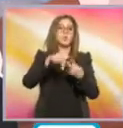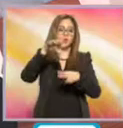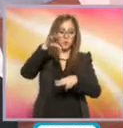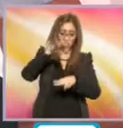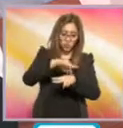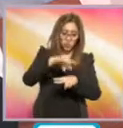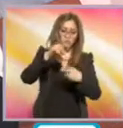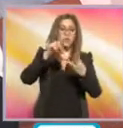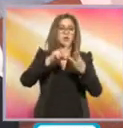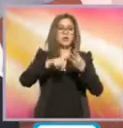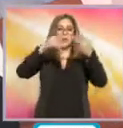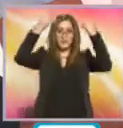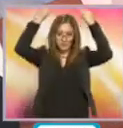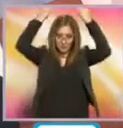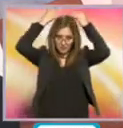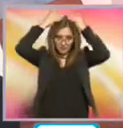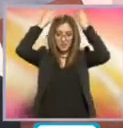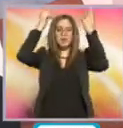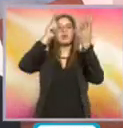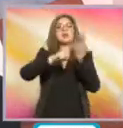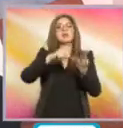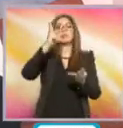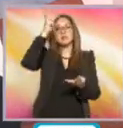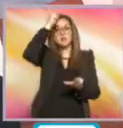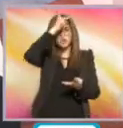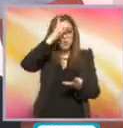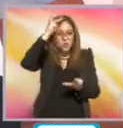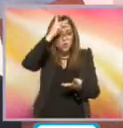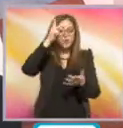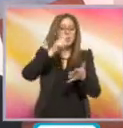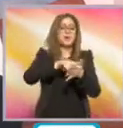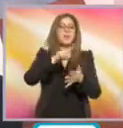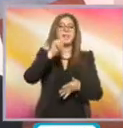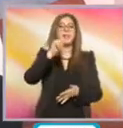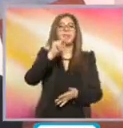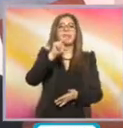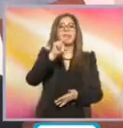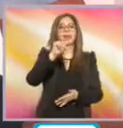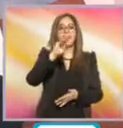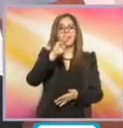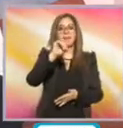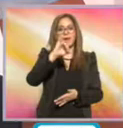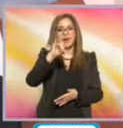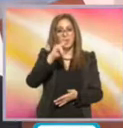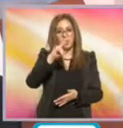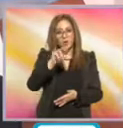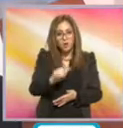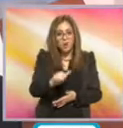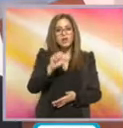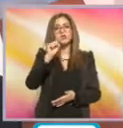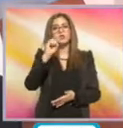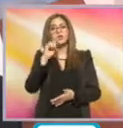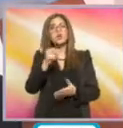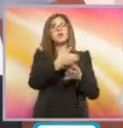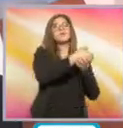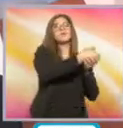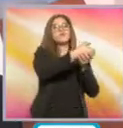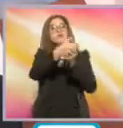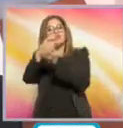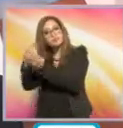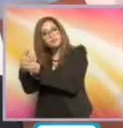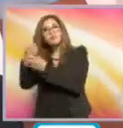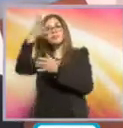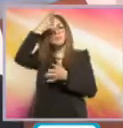enfermeras, psicólogos, trabajadores sociales, bomberos, terapeutas, ¿no? Todo lo que es ámbito de educación, como